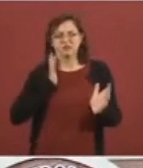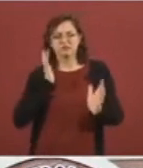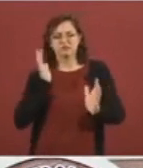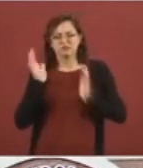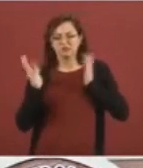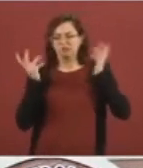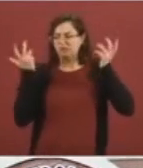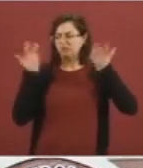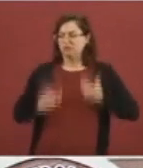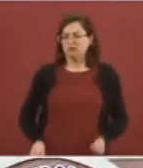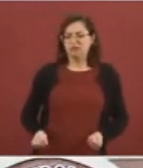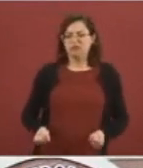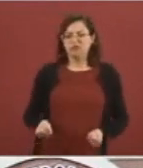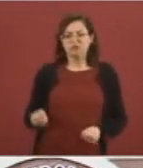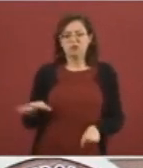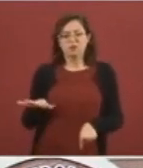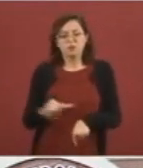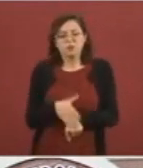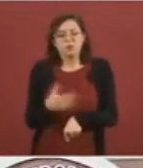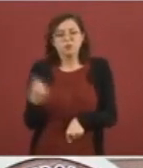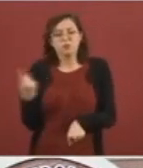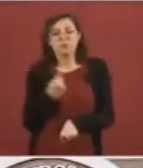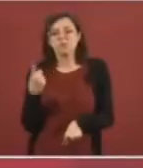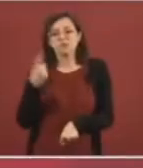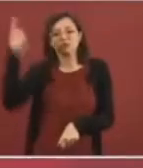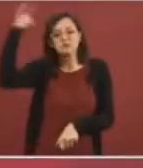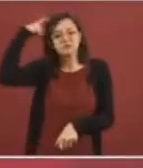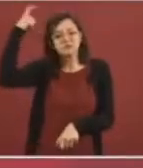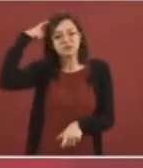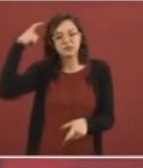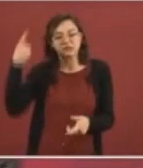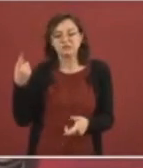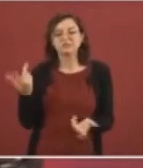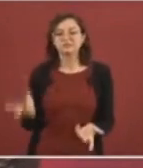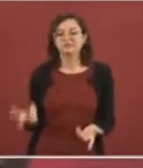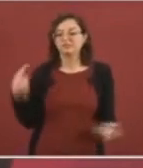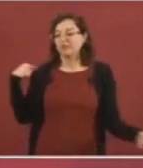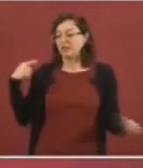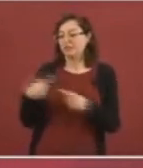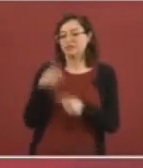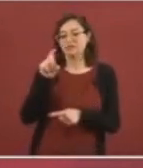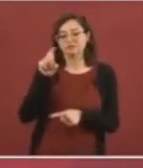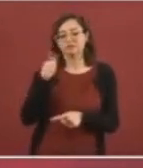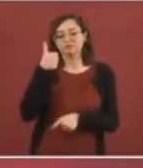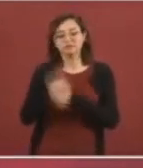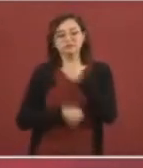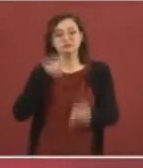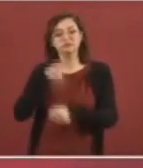porque imagínense la colonización mental durante 36